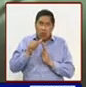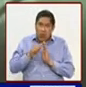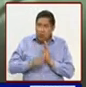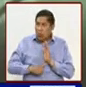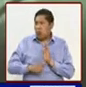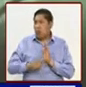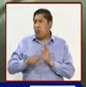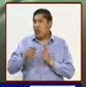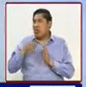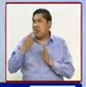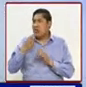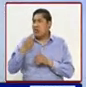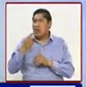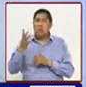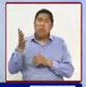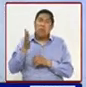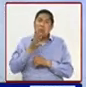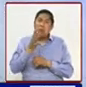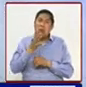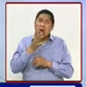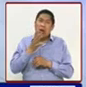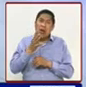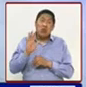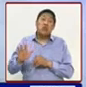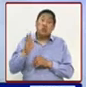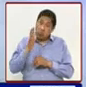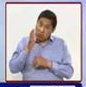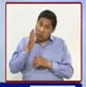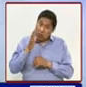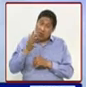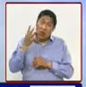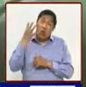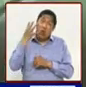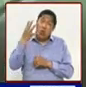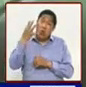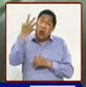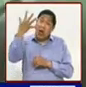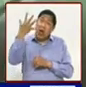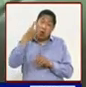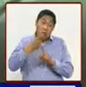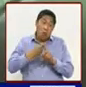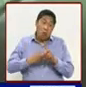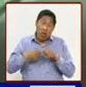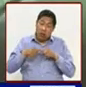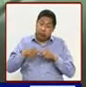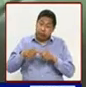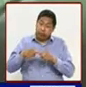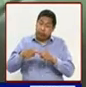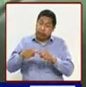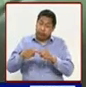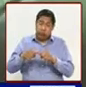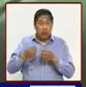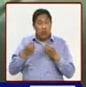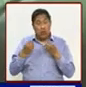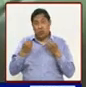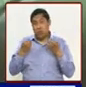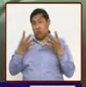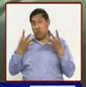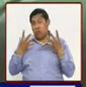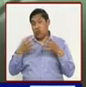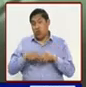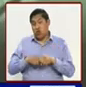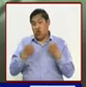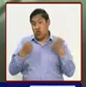menos va a estar entre 4 a 5 meses internada, esperando salir, con el favor de Dios, en buen estado, porque tiene múltiples